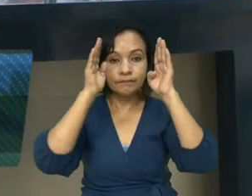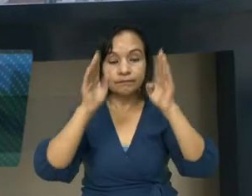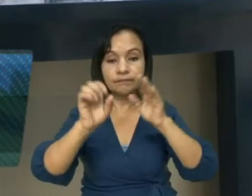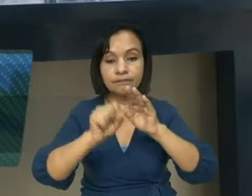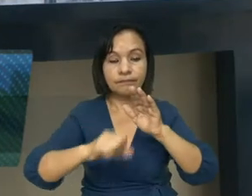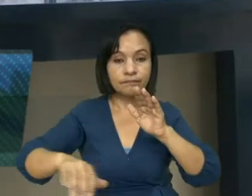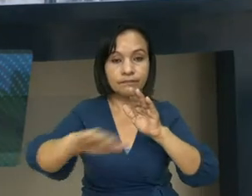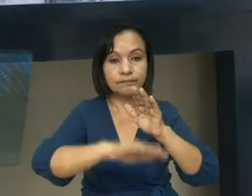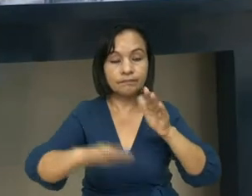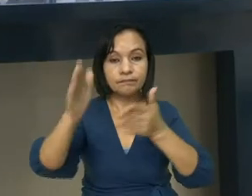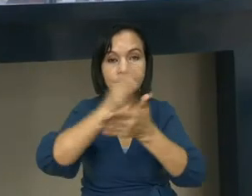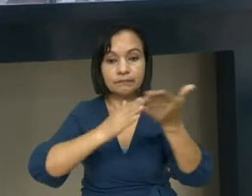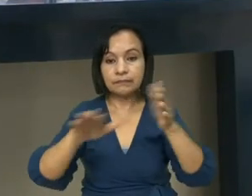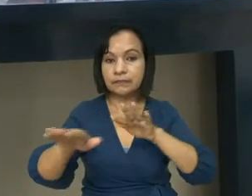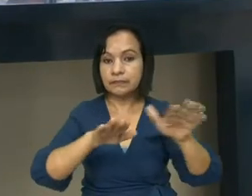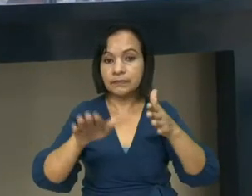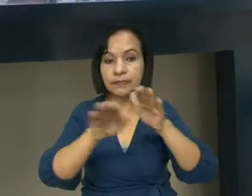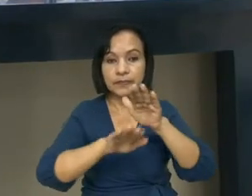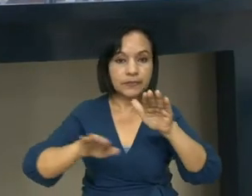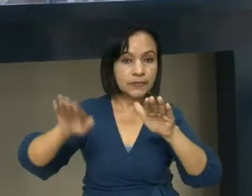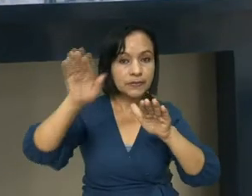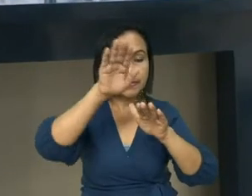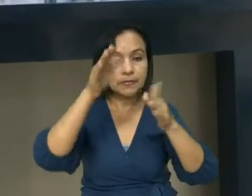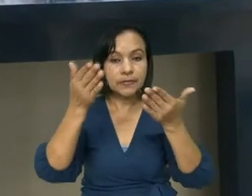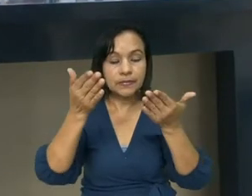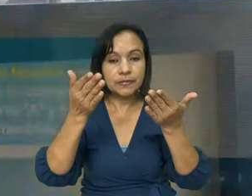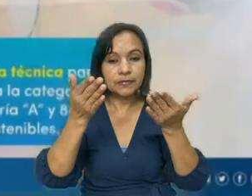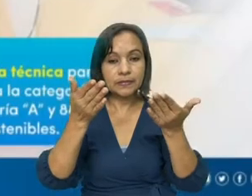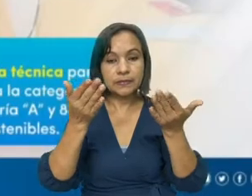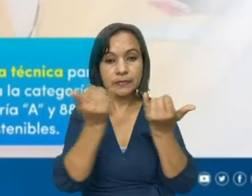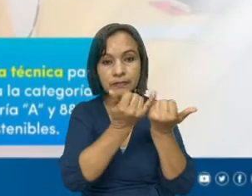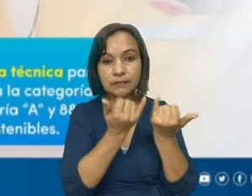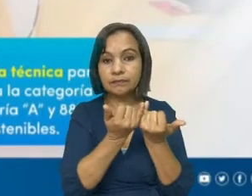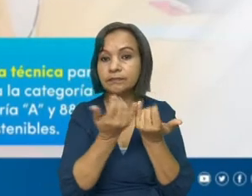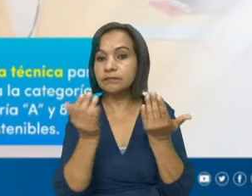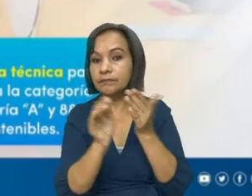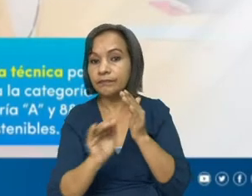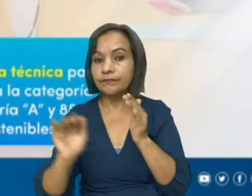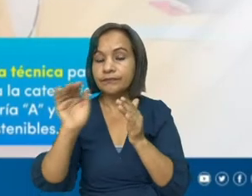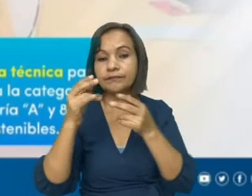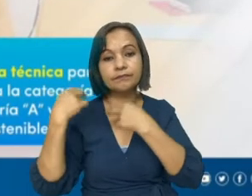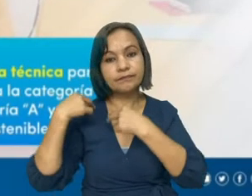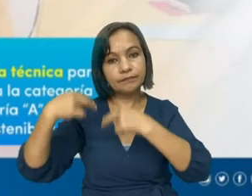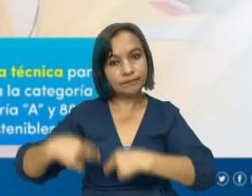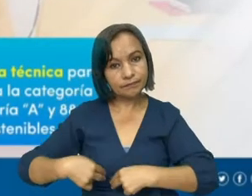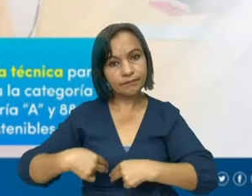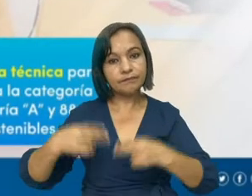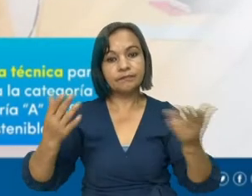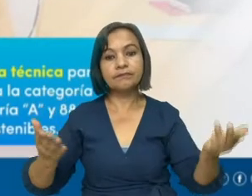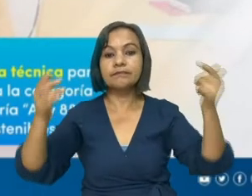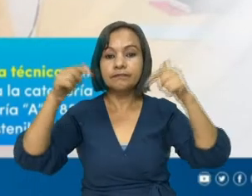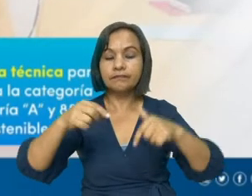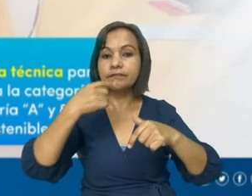social, porque a veces privaba más lo ingenieril, okay, que lo humano. Entonces ahora